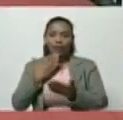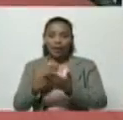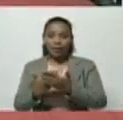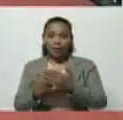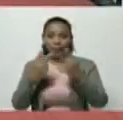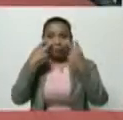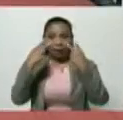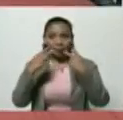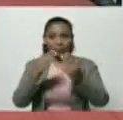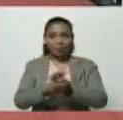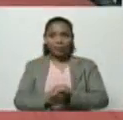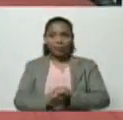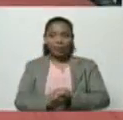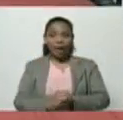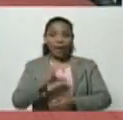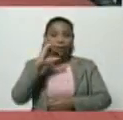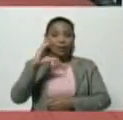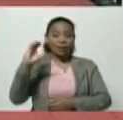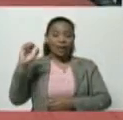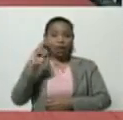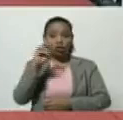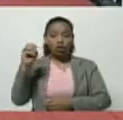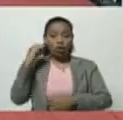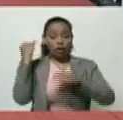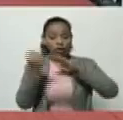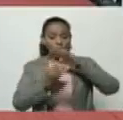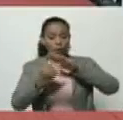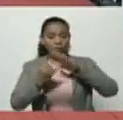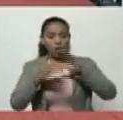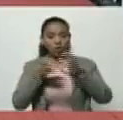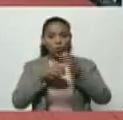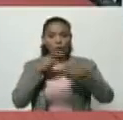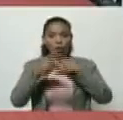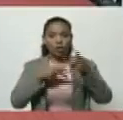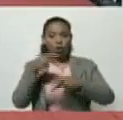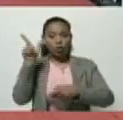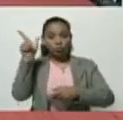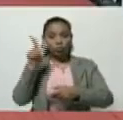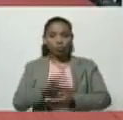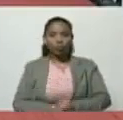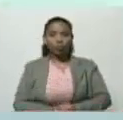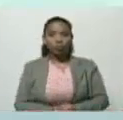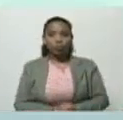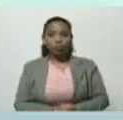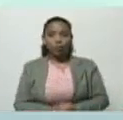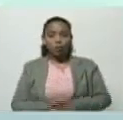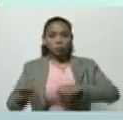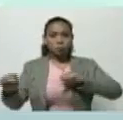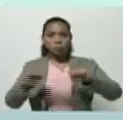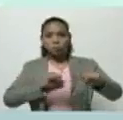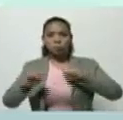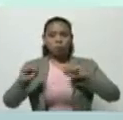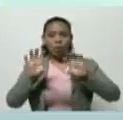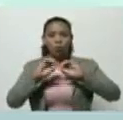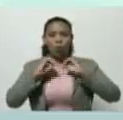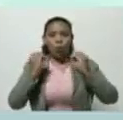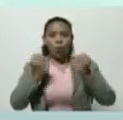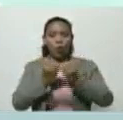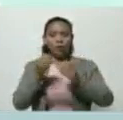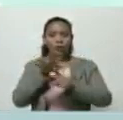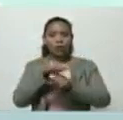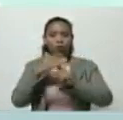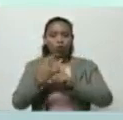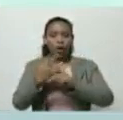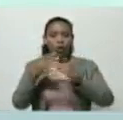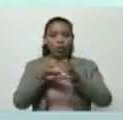Fíjate, el CC200 es un instrumento del partido. Tenemos en nuestra sala situacional